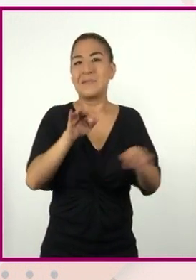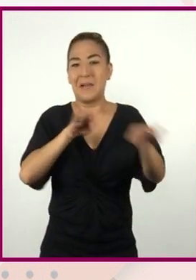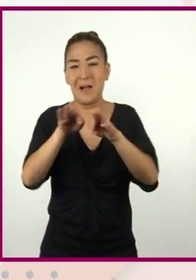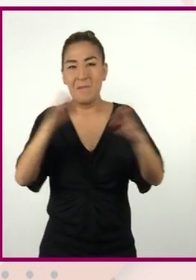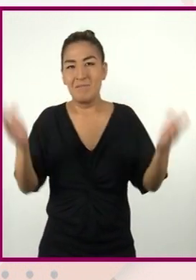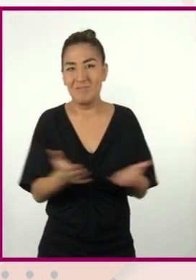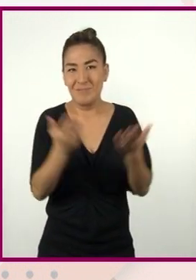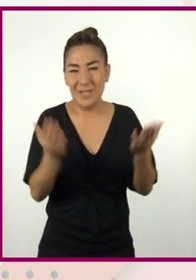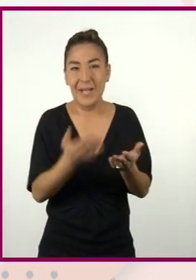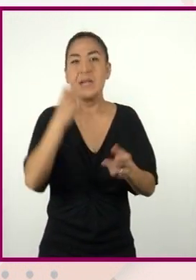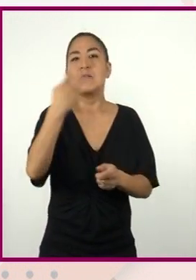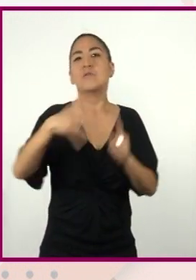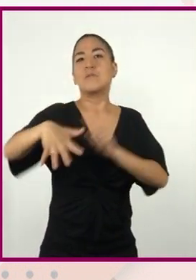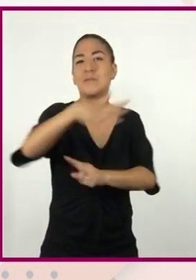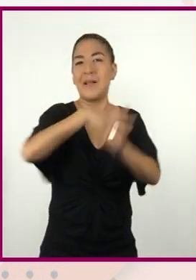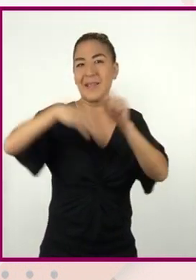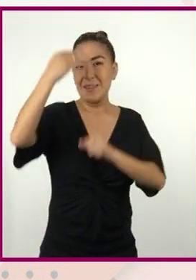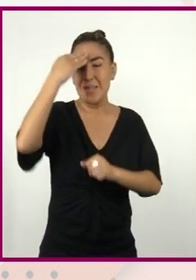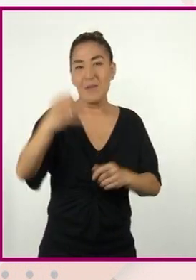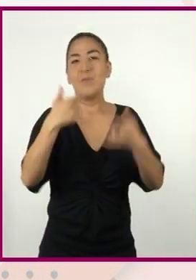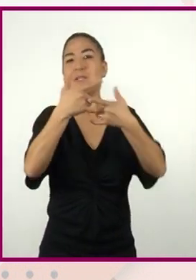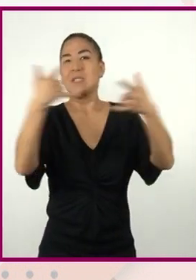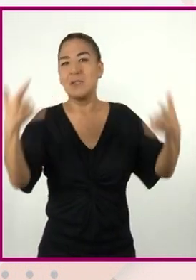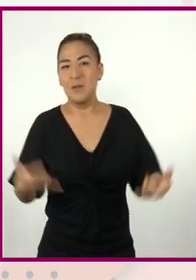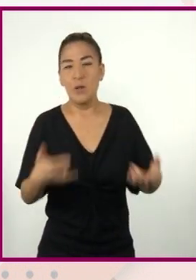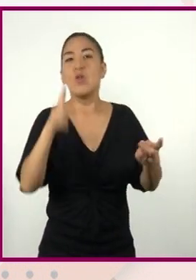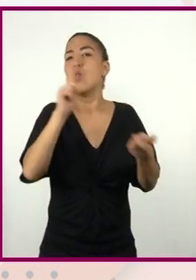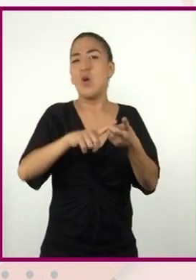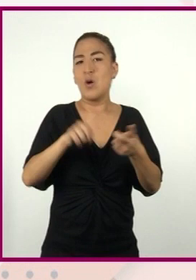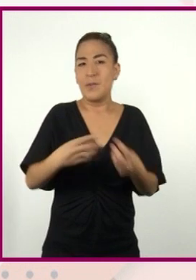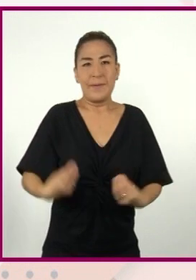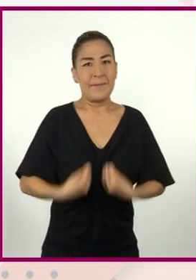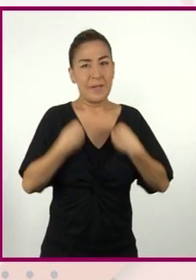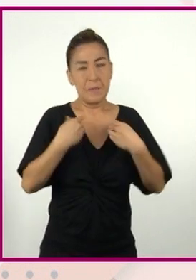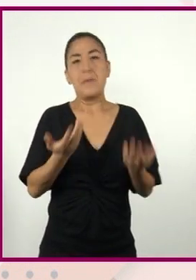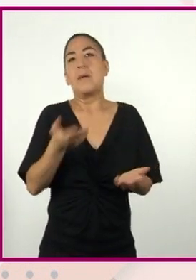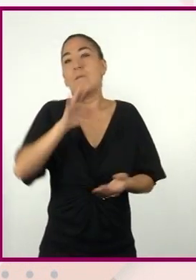contexto histórico y social, y dónde vivió o